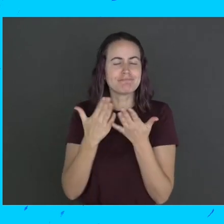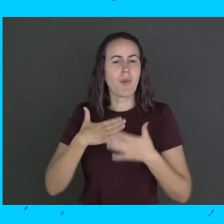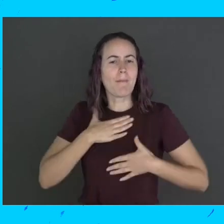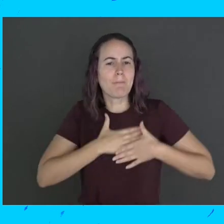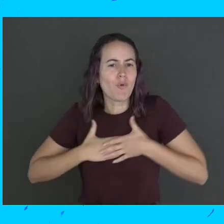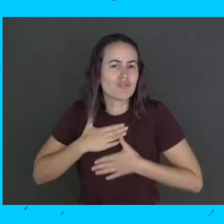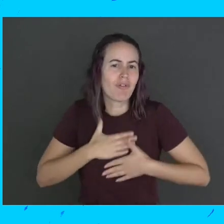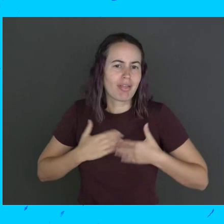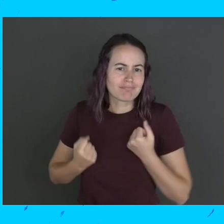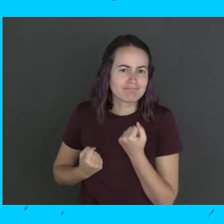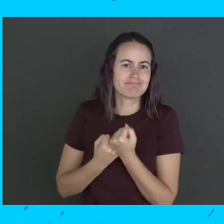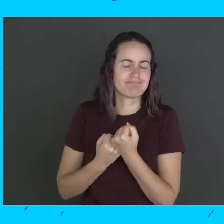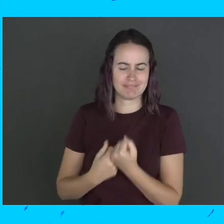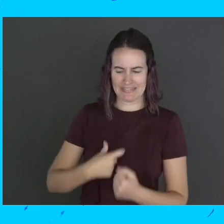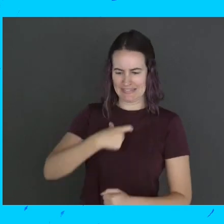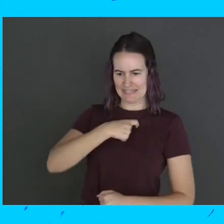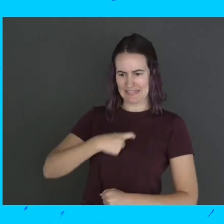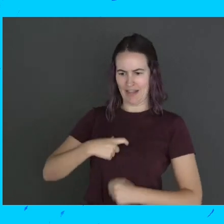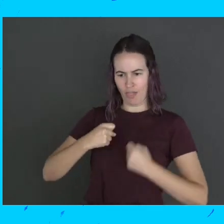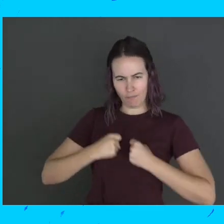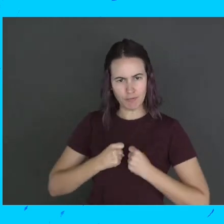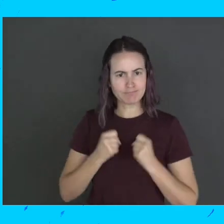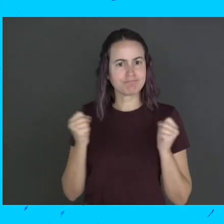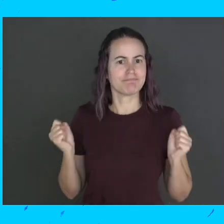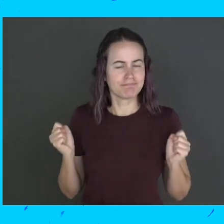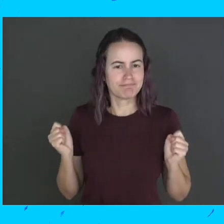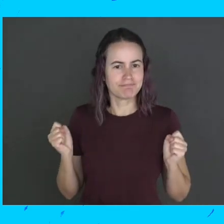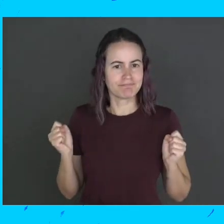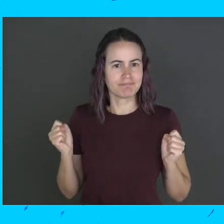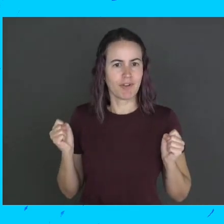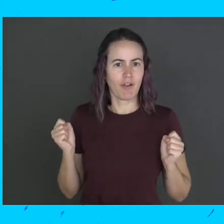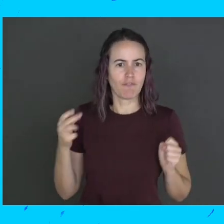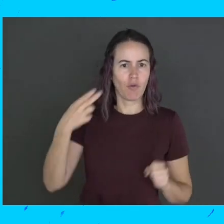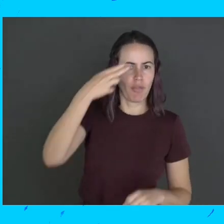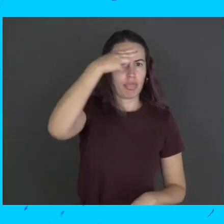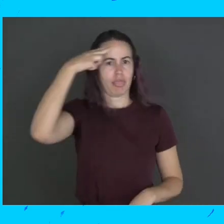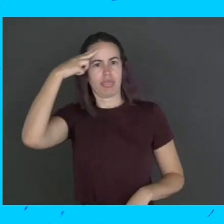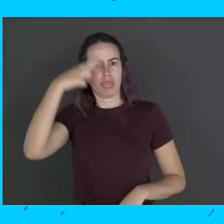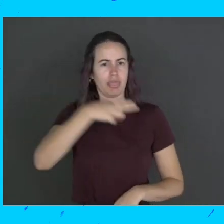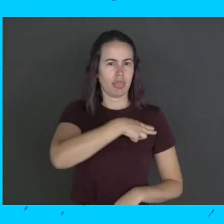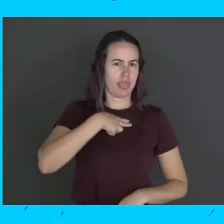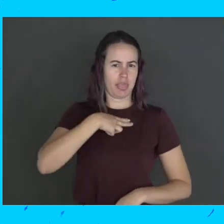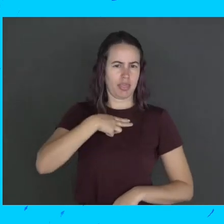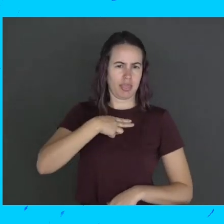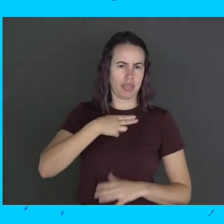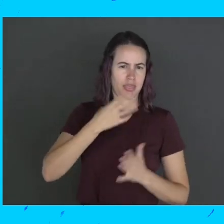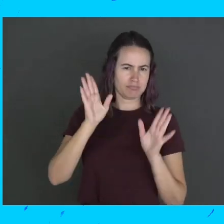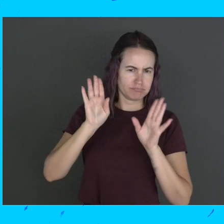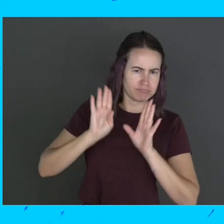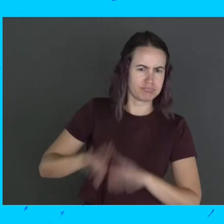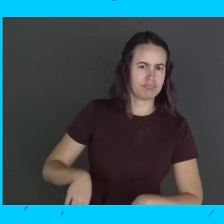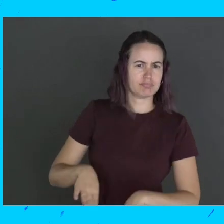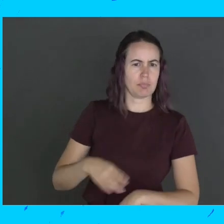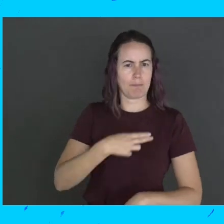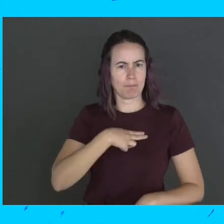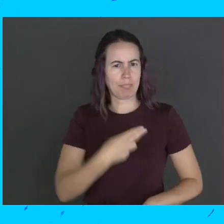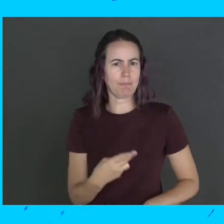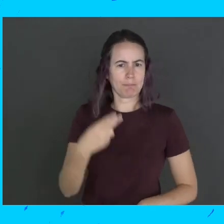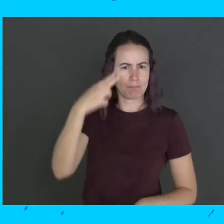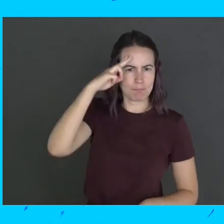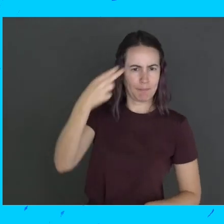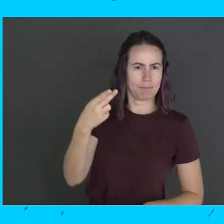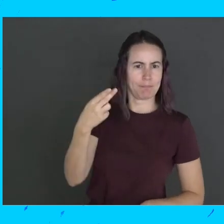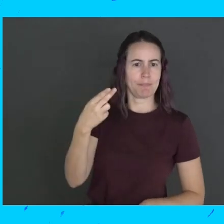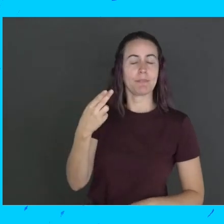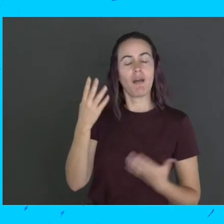que estas voces usaremos para regocijarnos. Estas voces son las que usaremos para darles a otros no